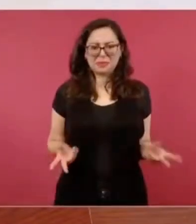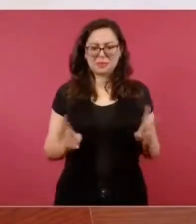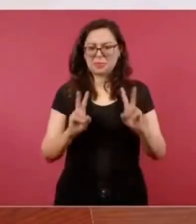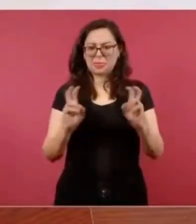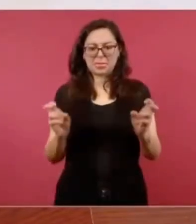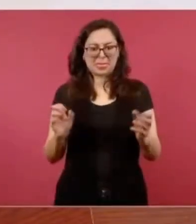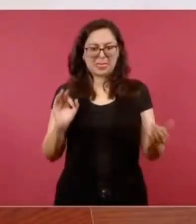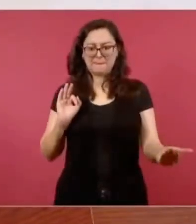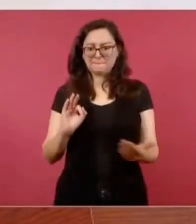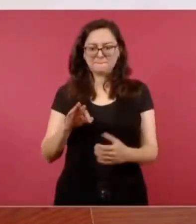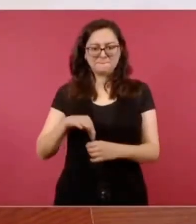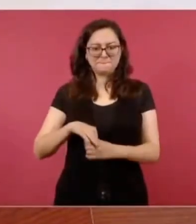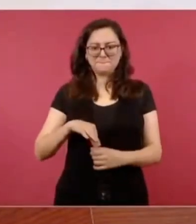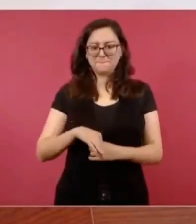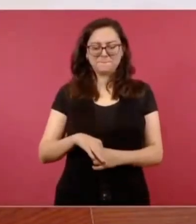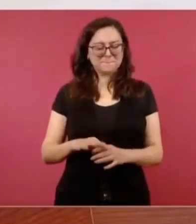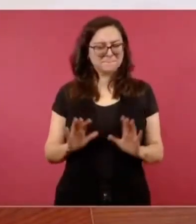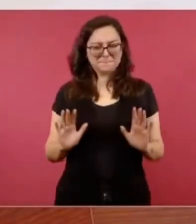con lo político.